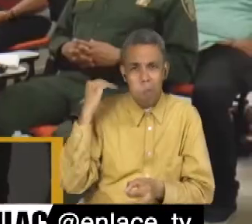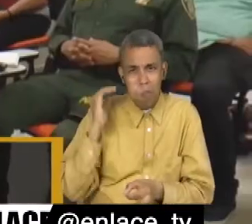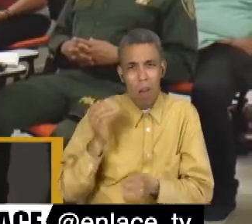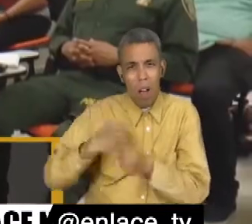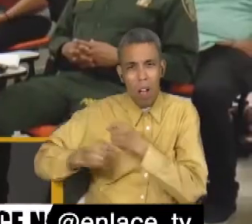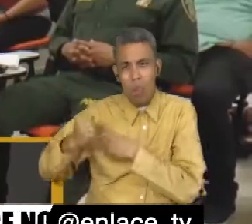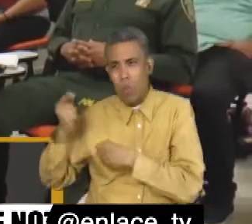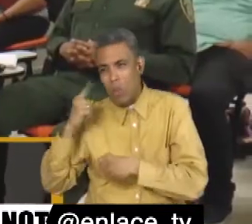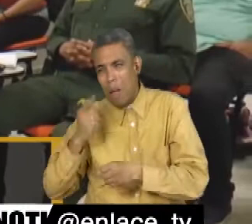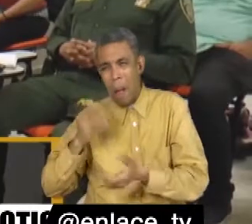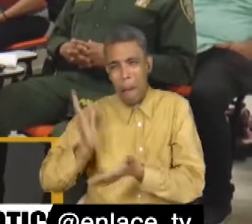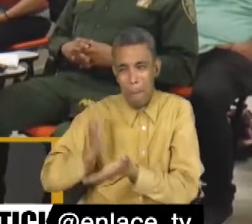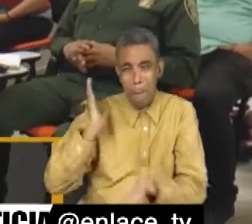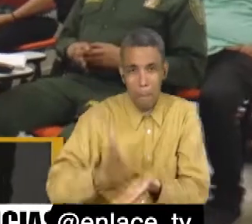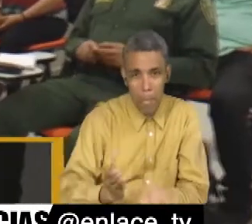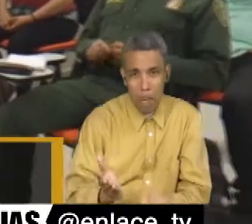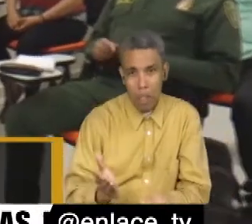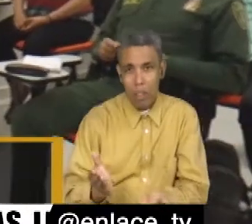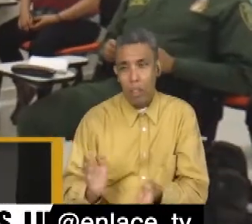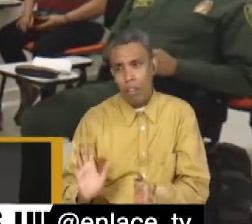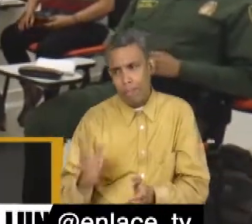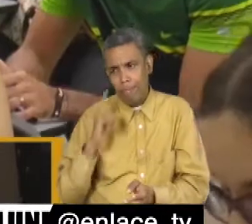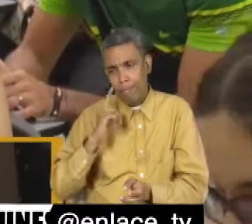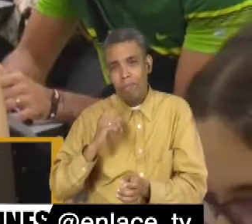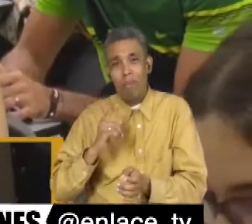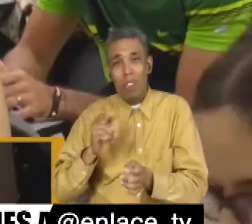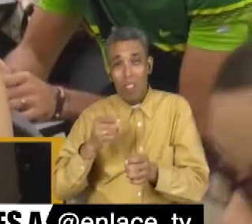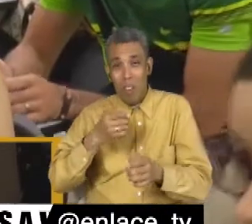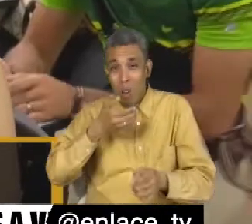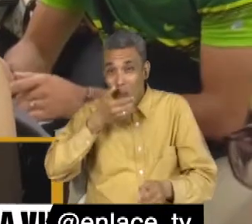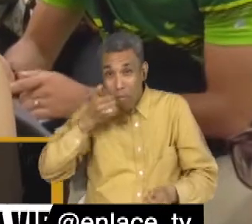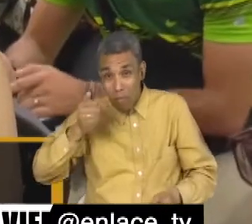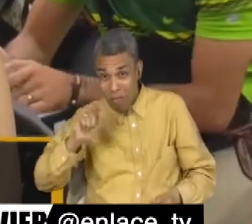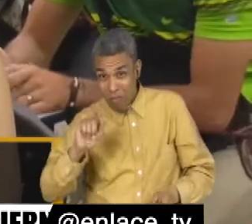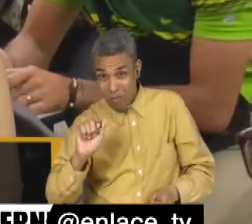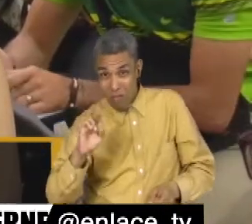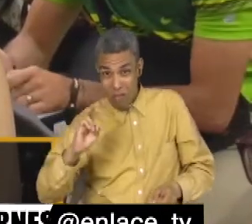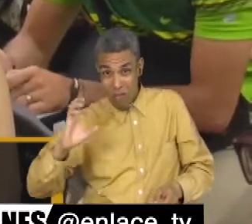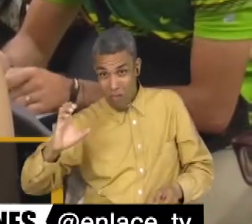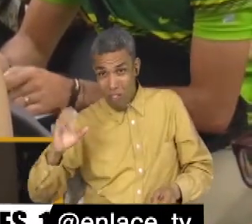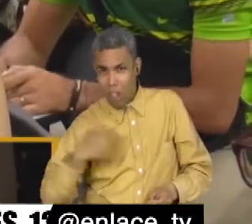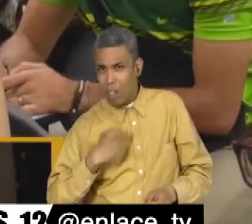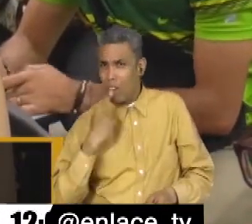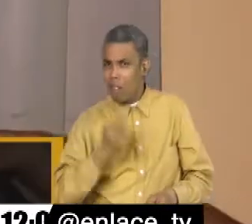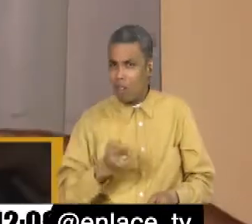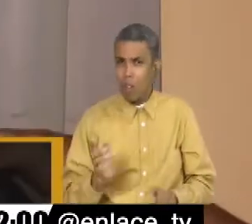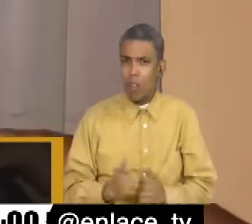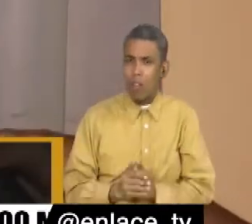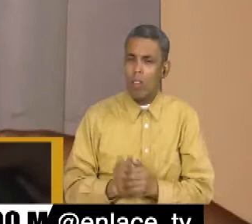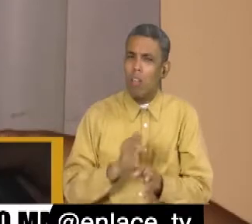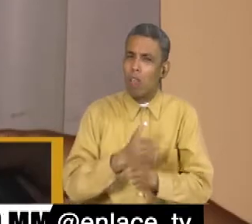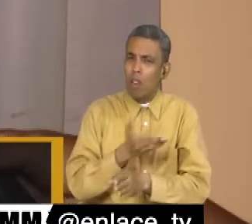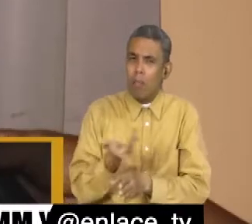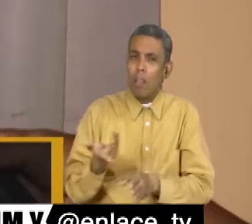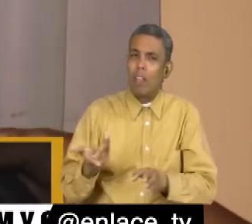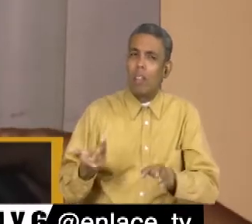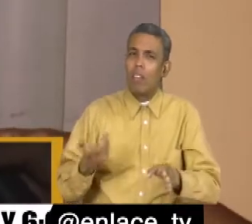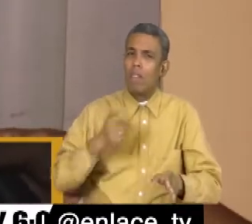años. Quintero, quien hace parte de la Organización Nacional de las FARC, fijó posición frente al polémico tema de tierras en Colombia.